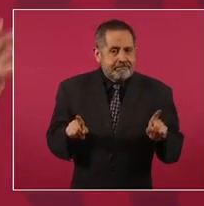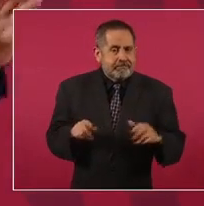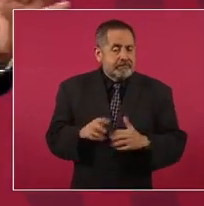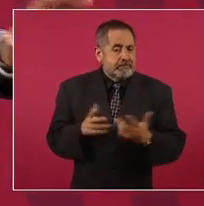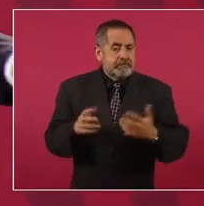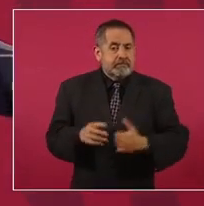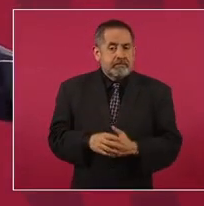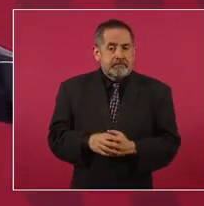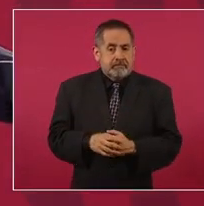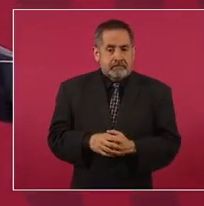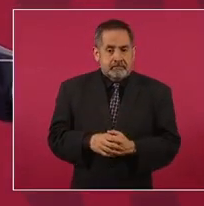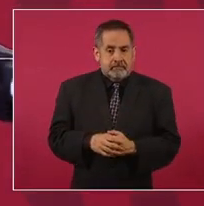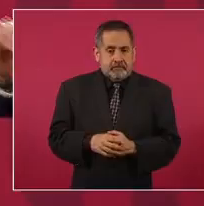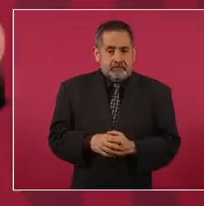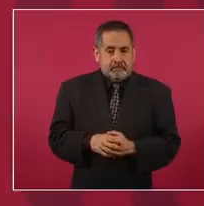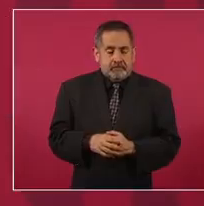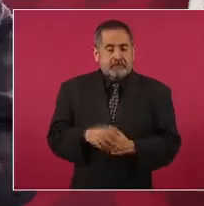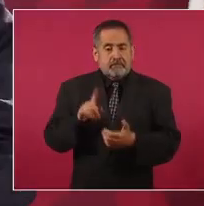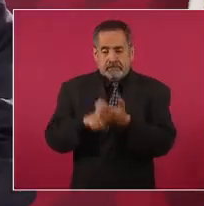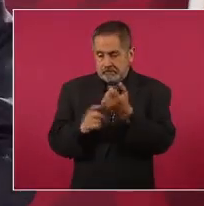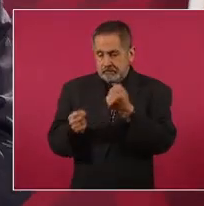que fueron